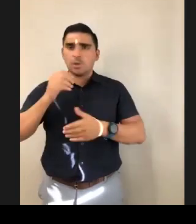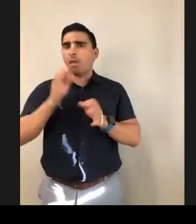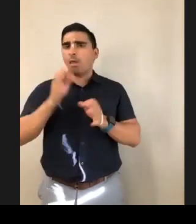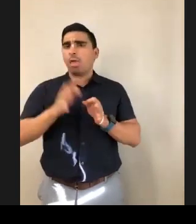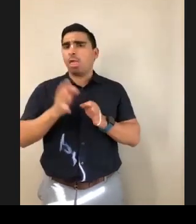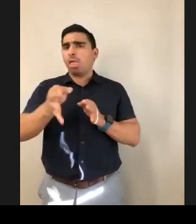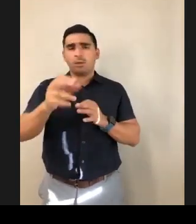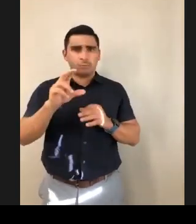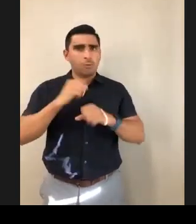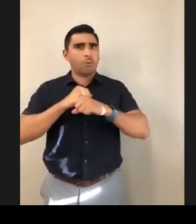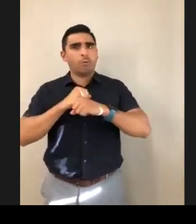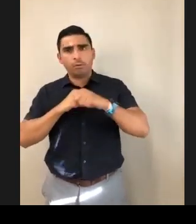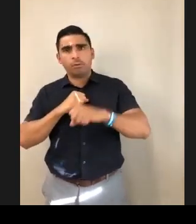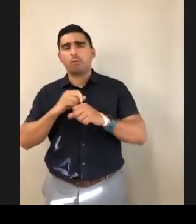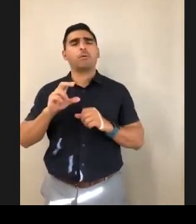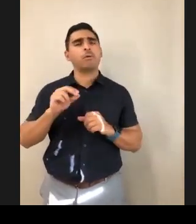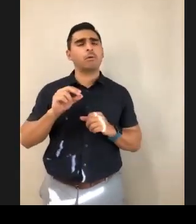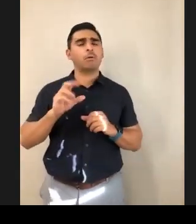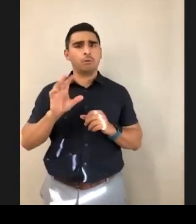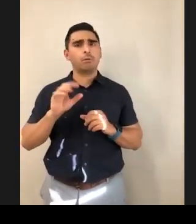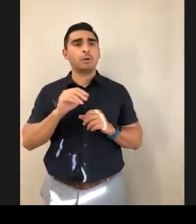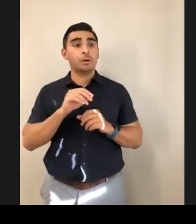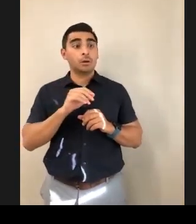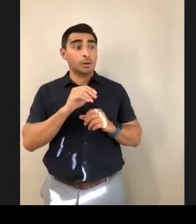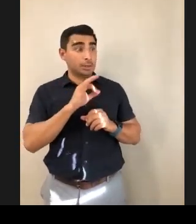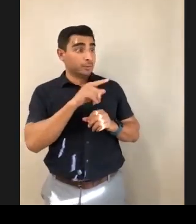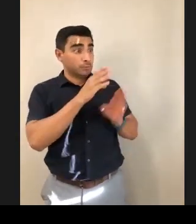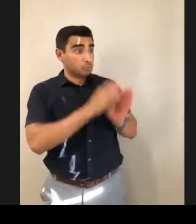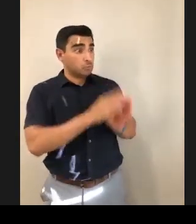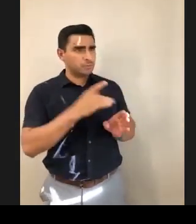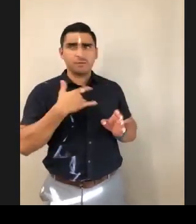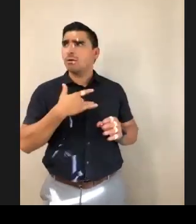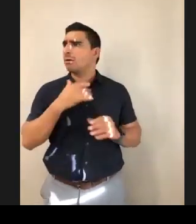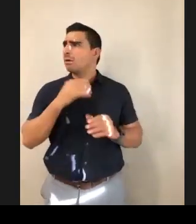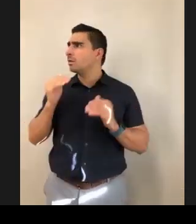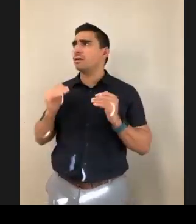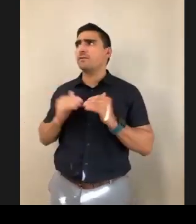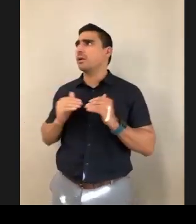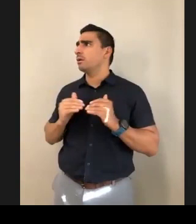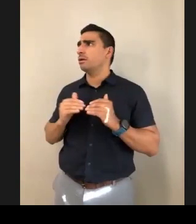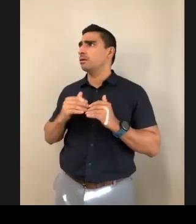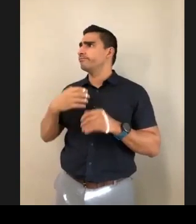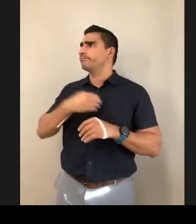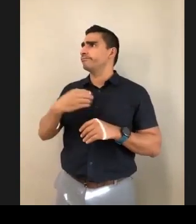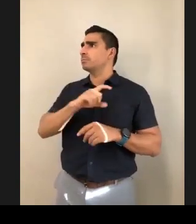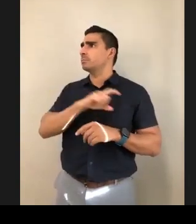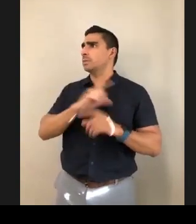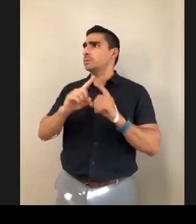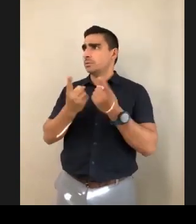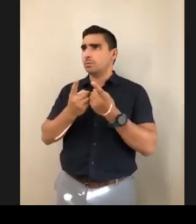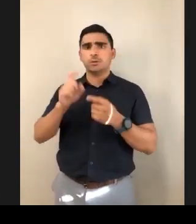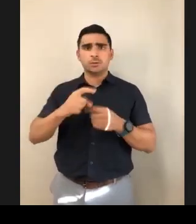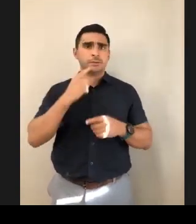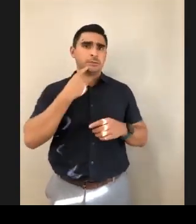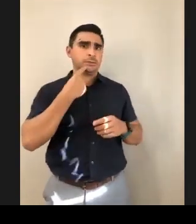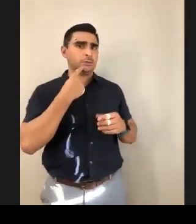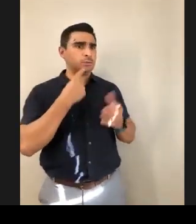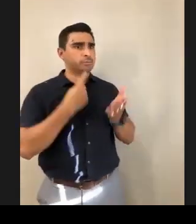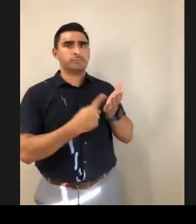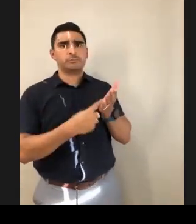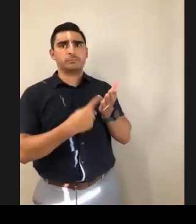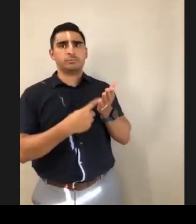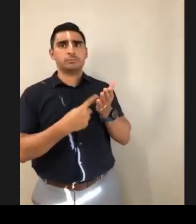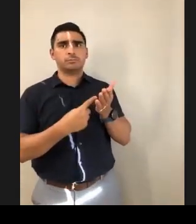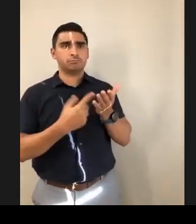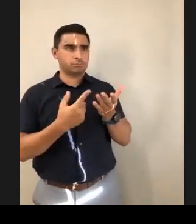Y cualquier miembro del público que siente que ha sido tratado injustamente por